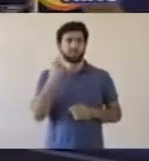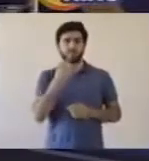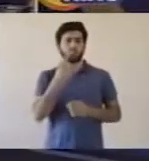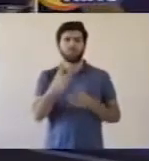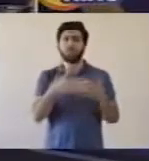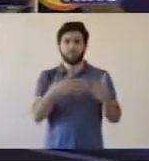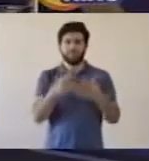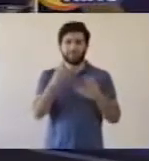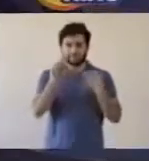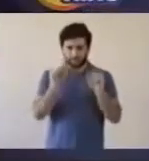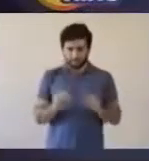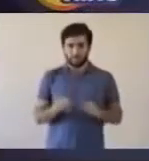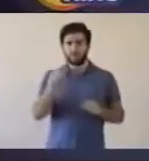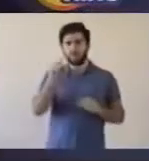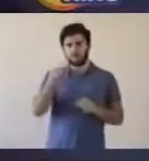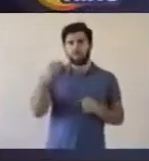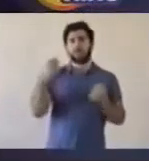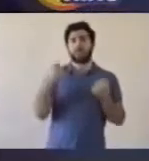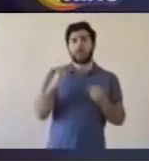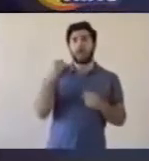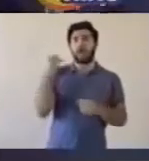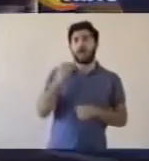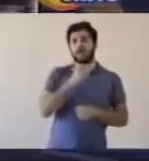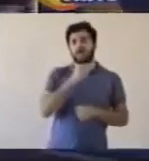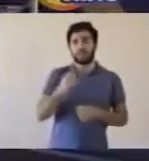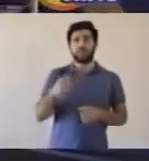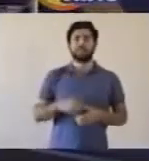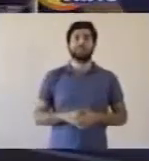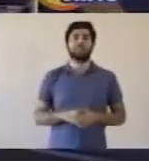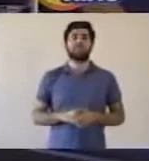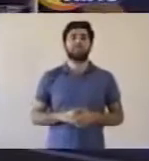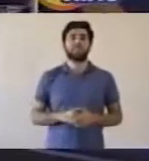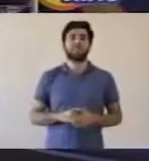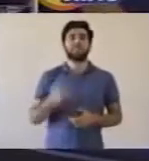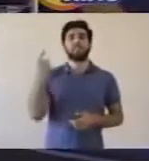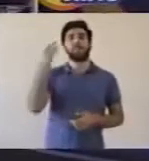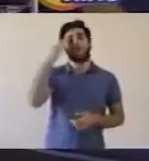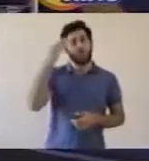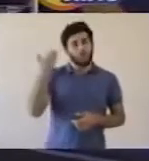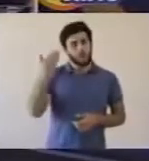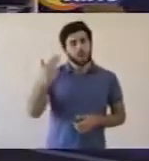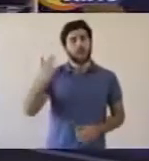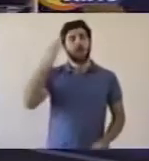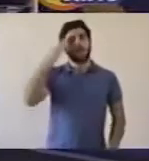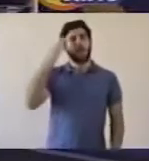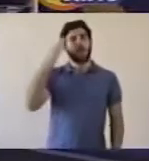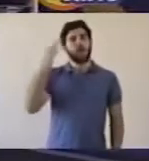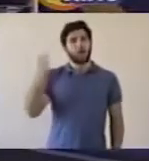comenzar cantando una canción para saludarnos. Hola.